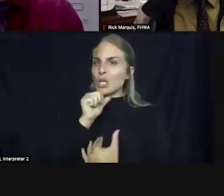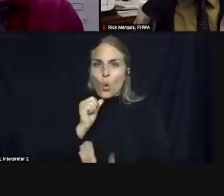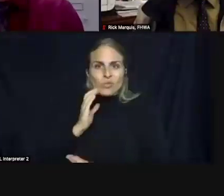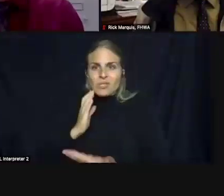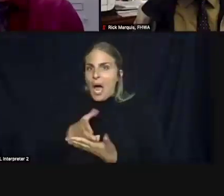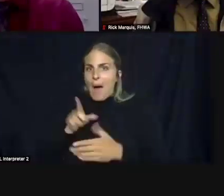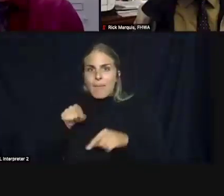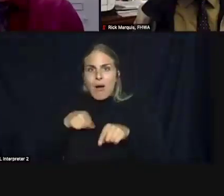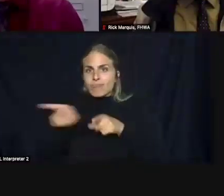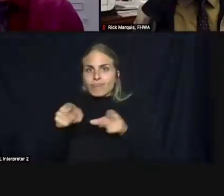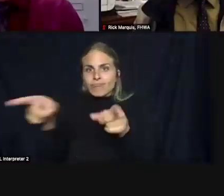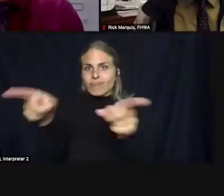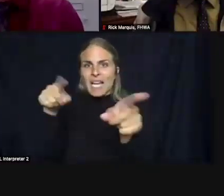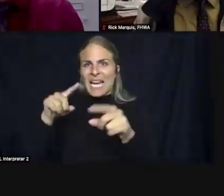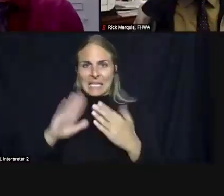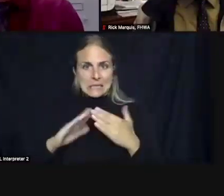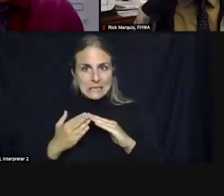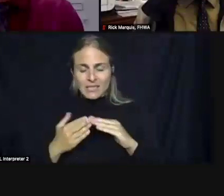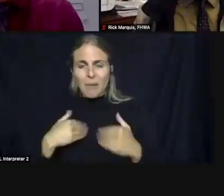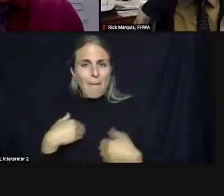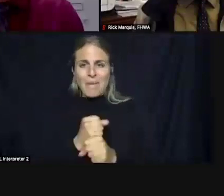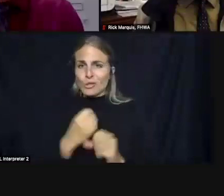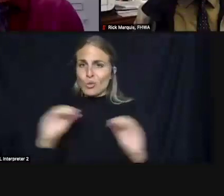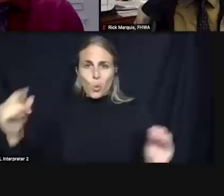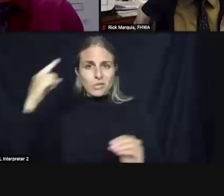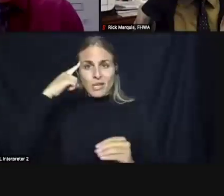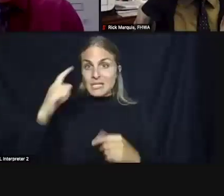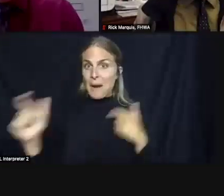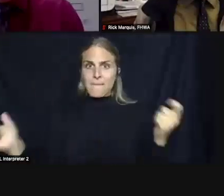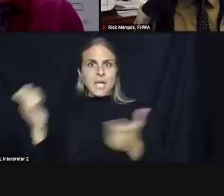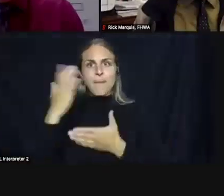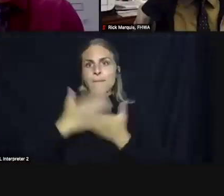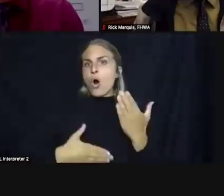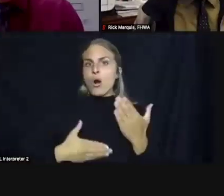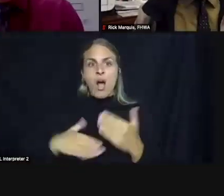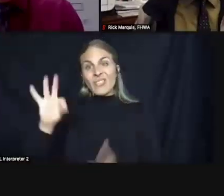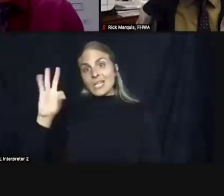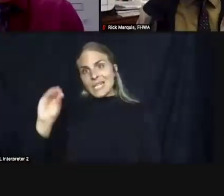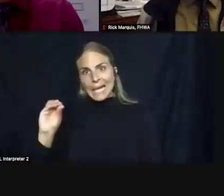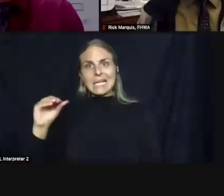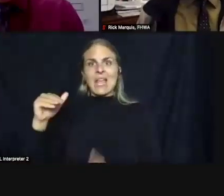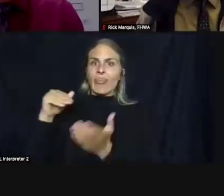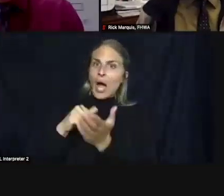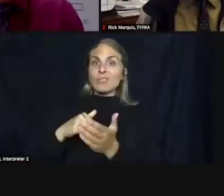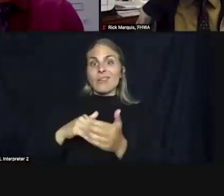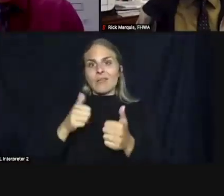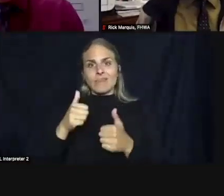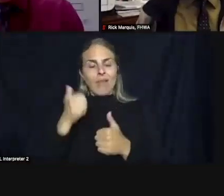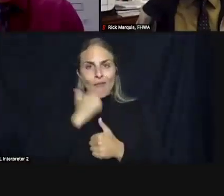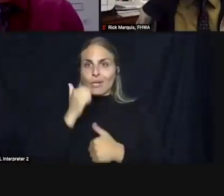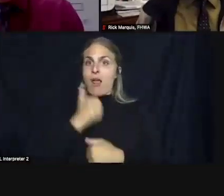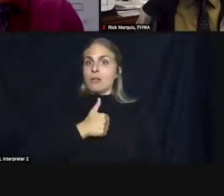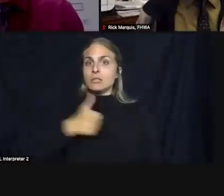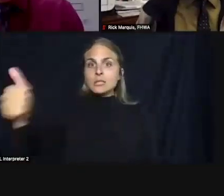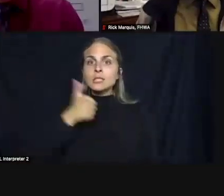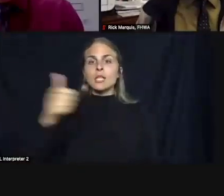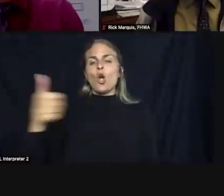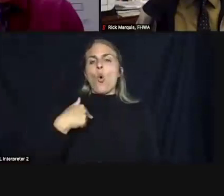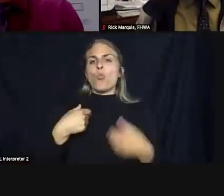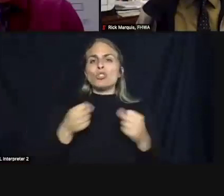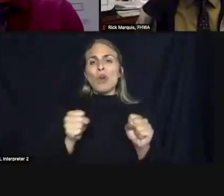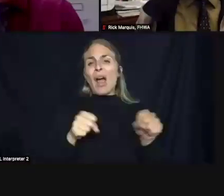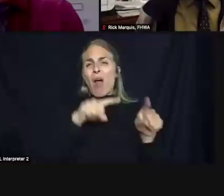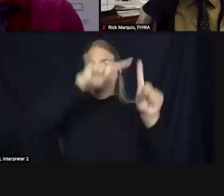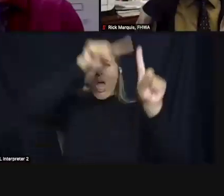viajes que no pasan en esa ruta en la ciudad. No se debe de presumir que 90,000 viajes van